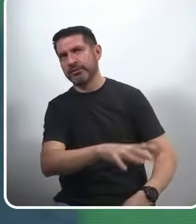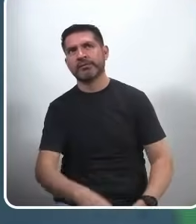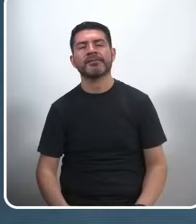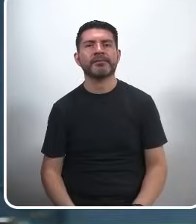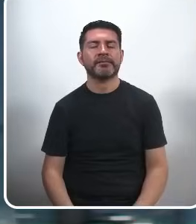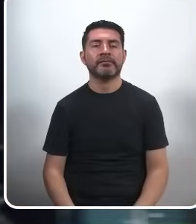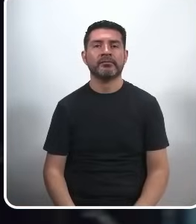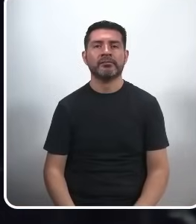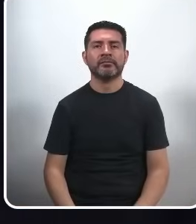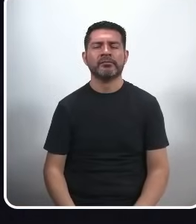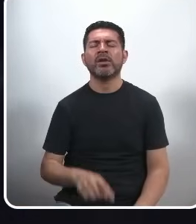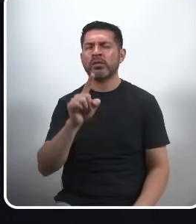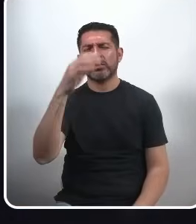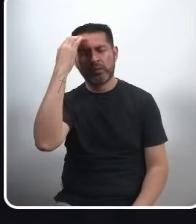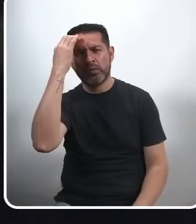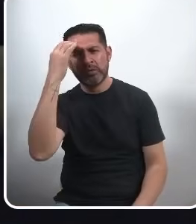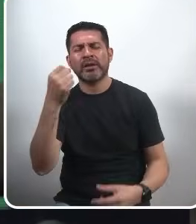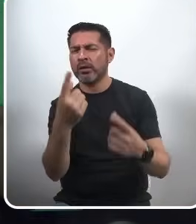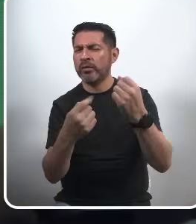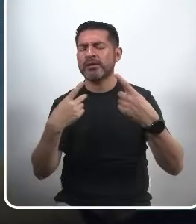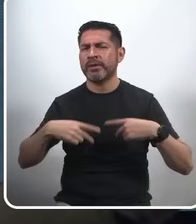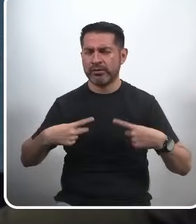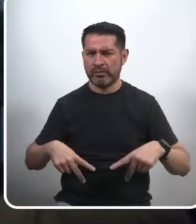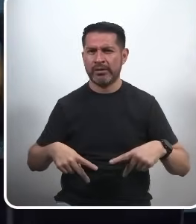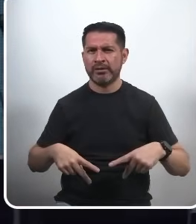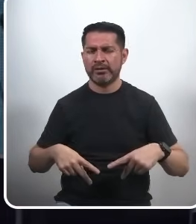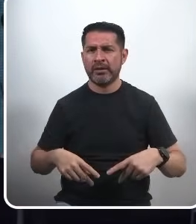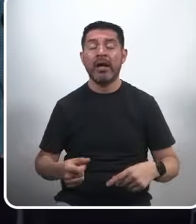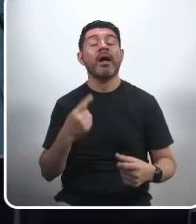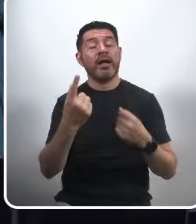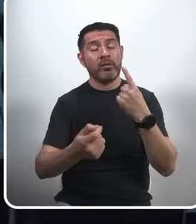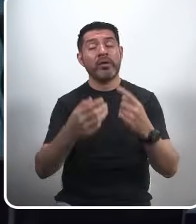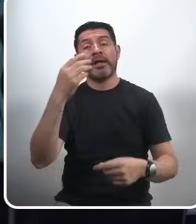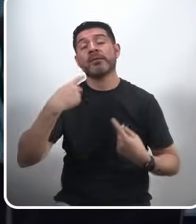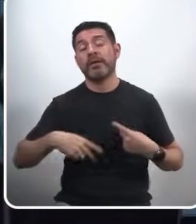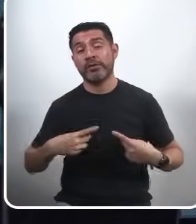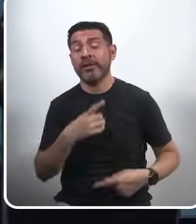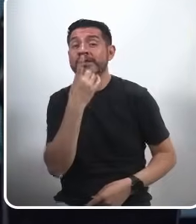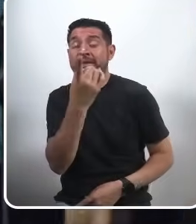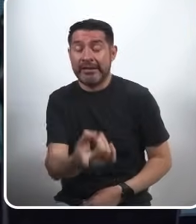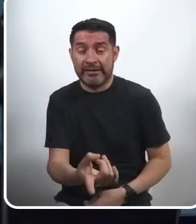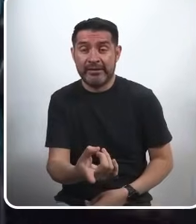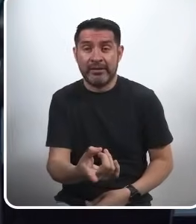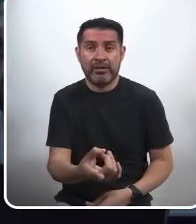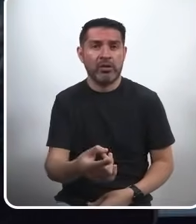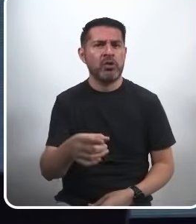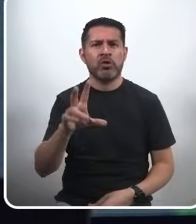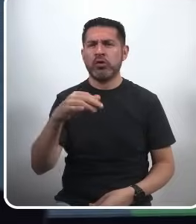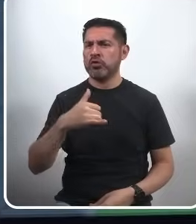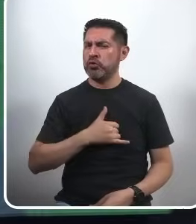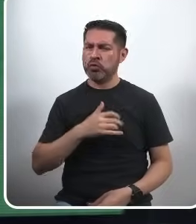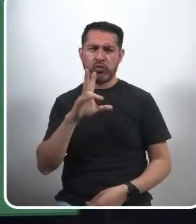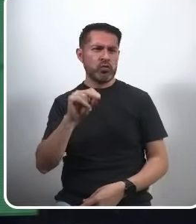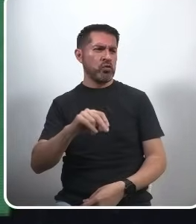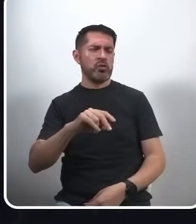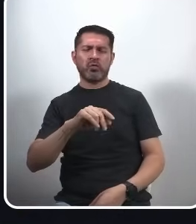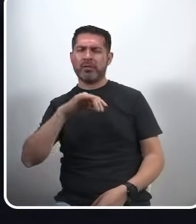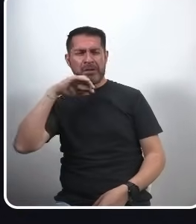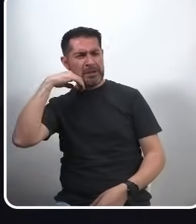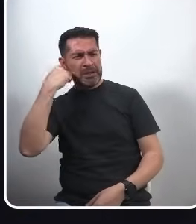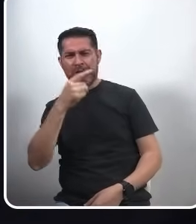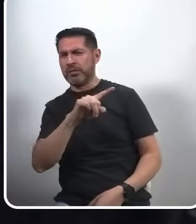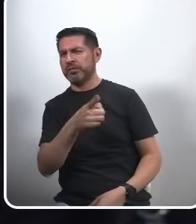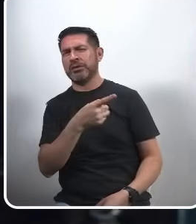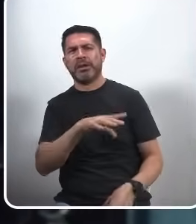escuchado gente que dice, yo nunca voy a ser como mi papá? ¿Y qué cree? Igualitos. ¿Por